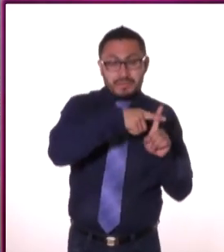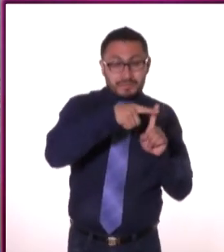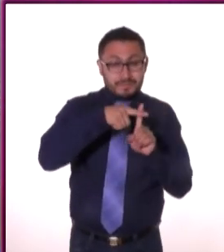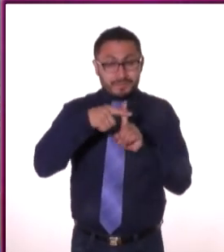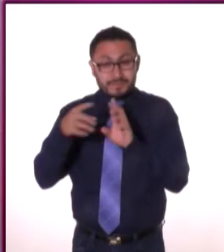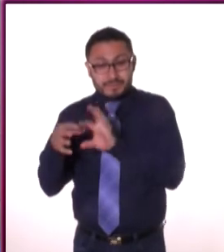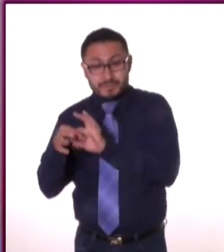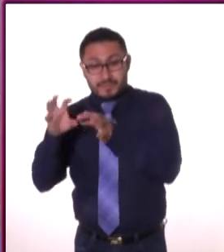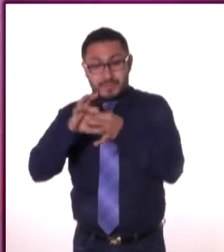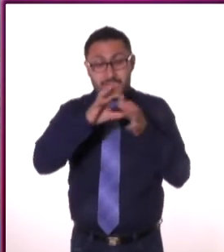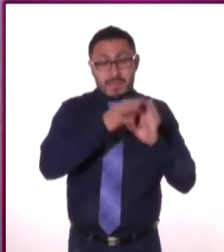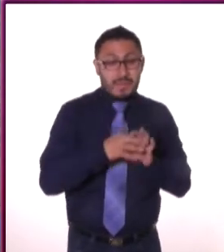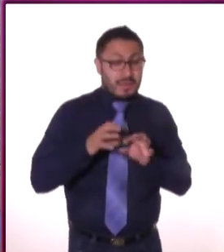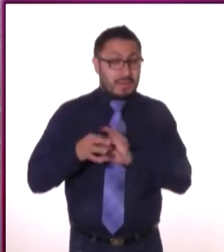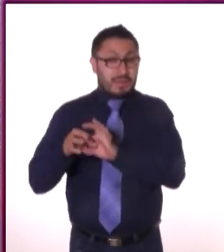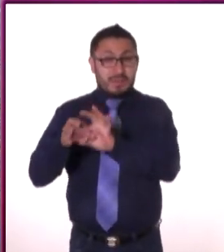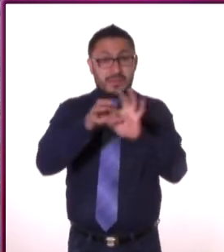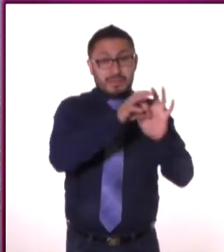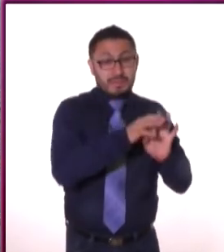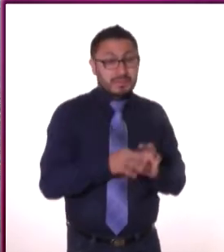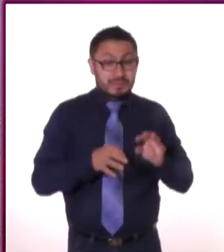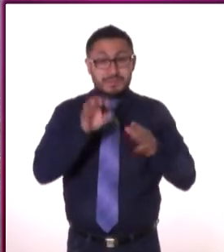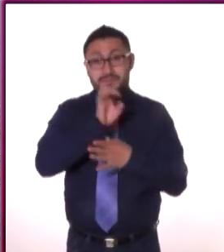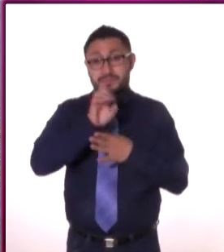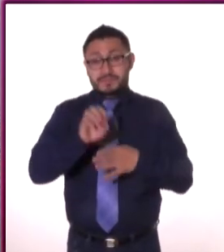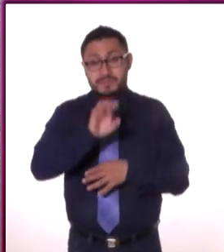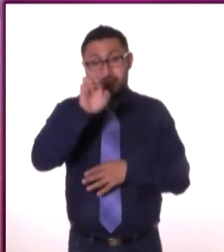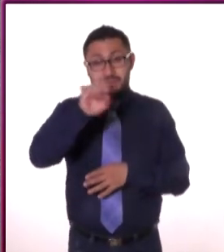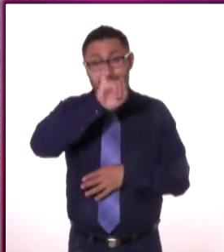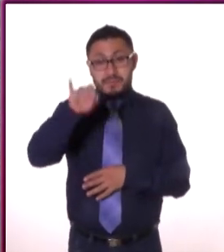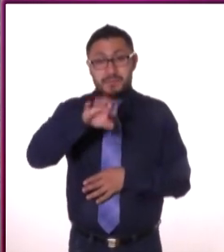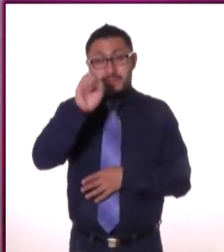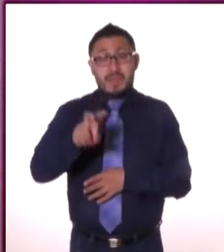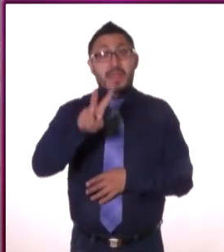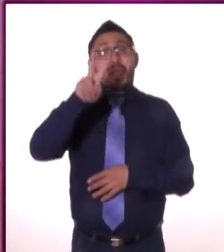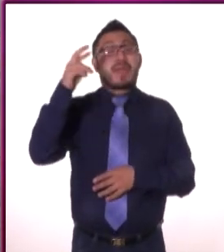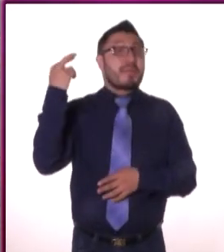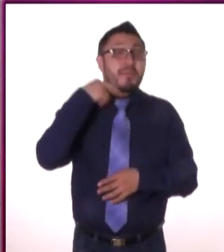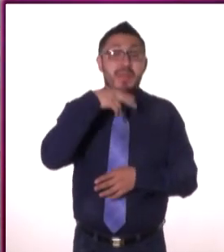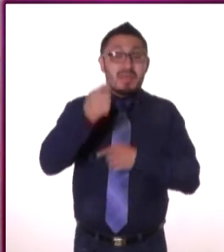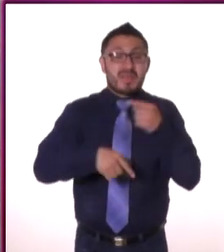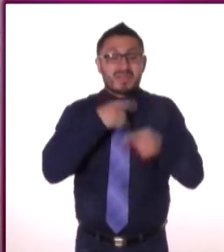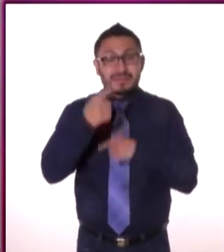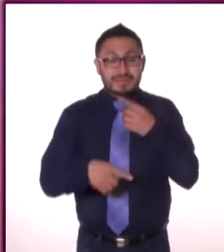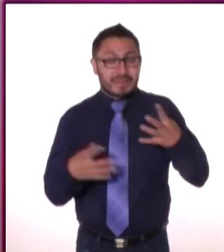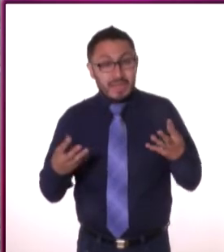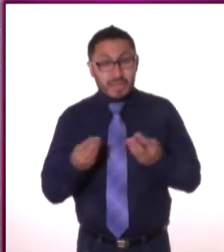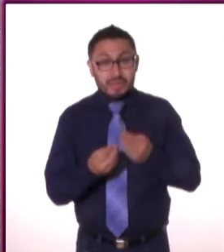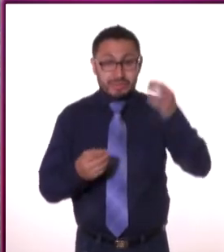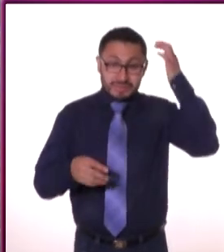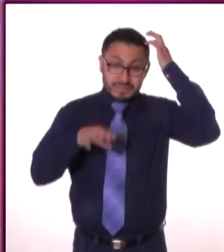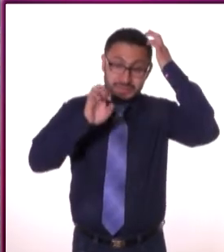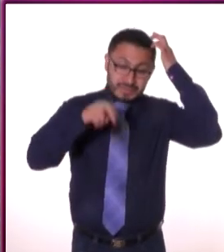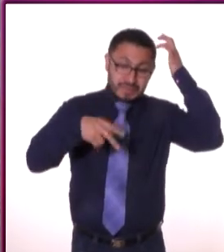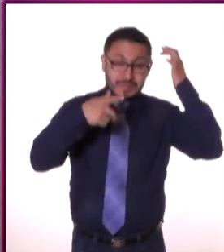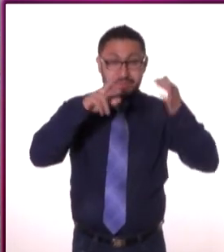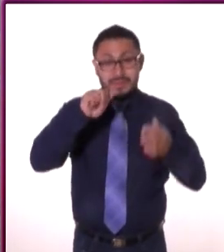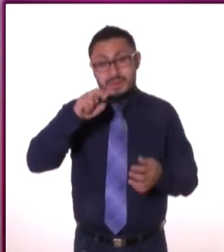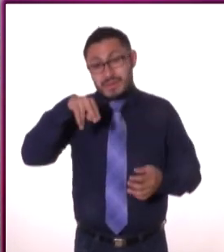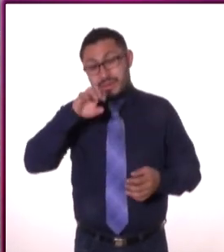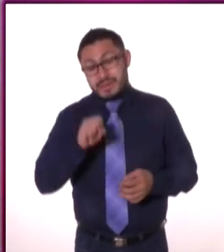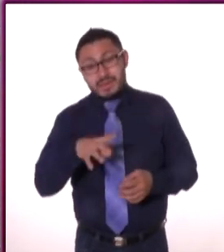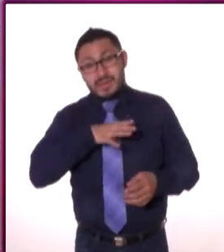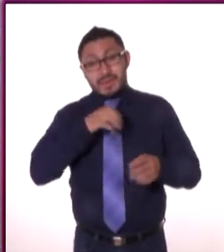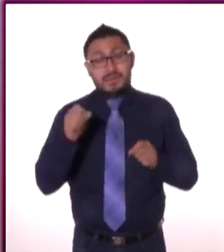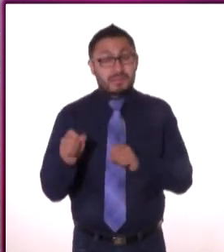decir, la suma de muchas máquinas simples. Entonces, por ejemplo, el eje de las velocidades que va junto con